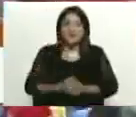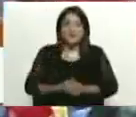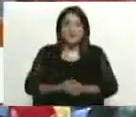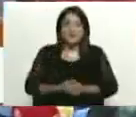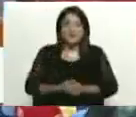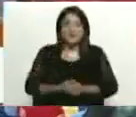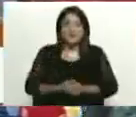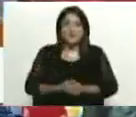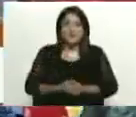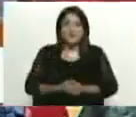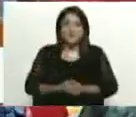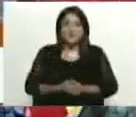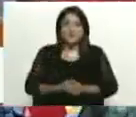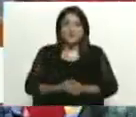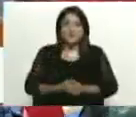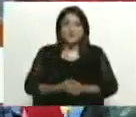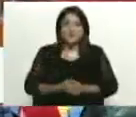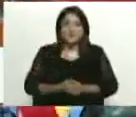Elena.